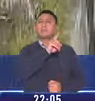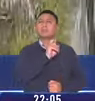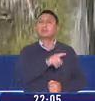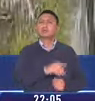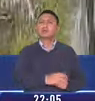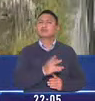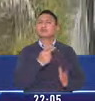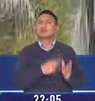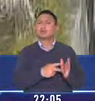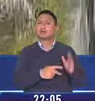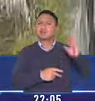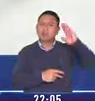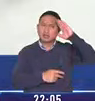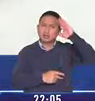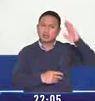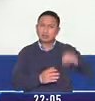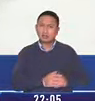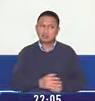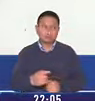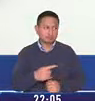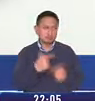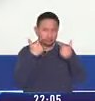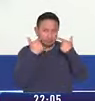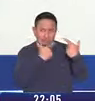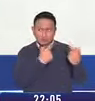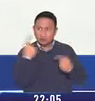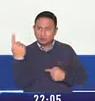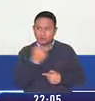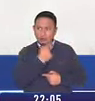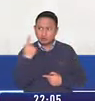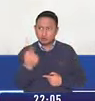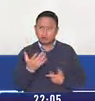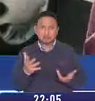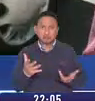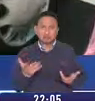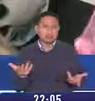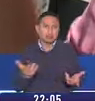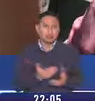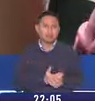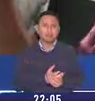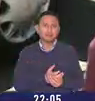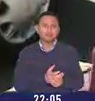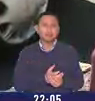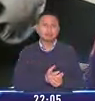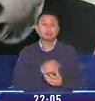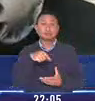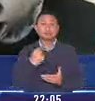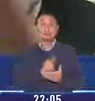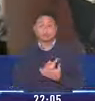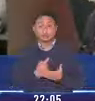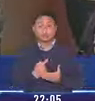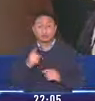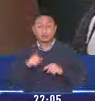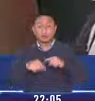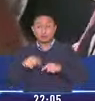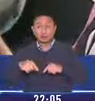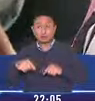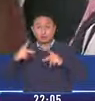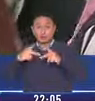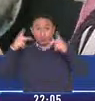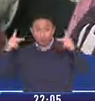¿Qué pasa con la policía? ¿Por qué no se los observa patrullar de manera frecuente? Igual esta semana me contaba una amiga aquí en el